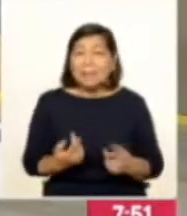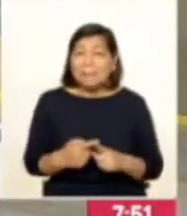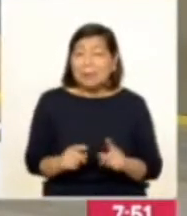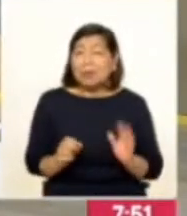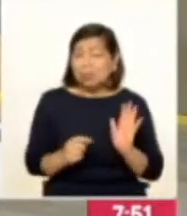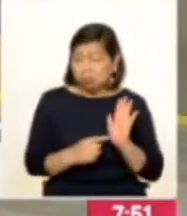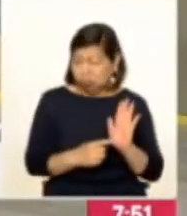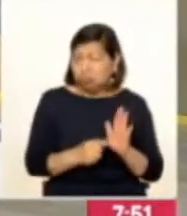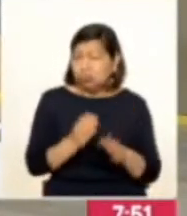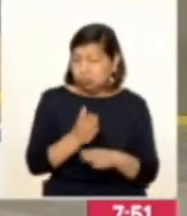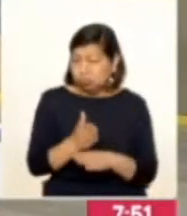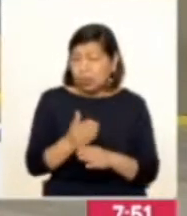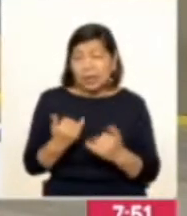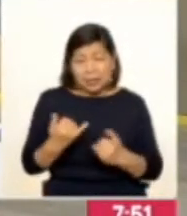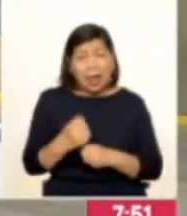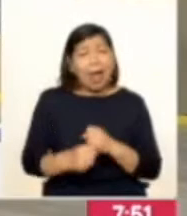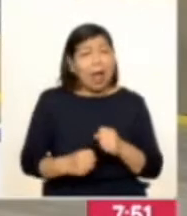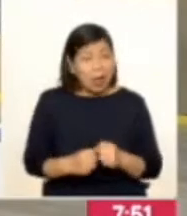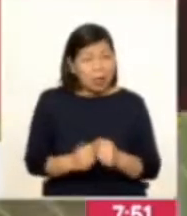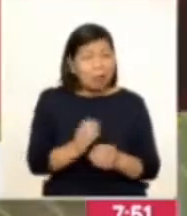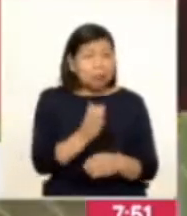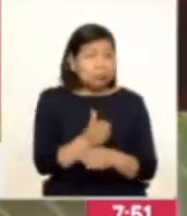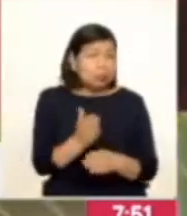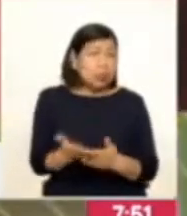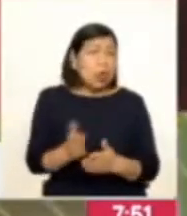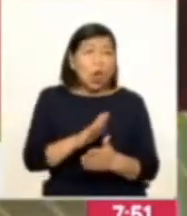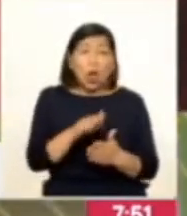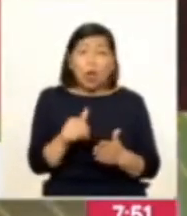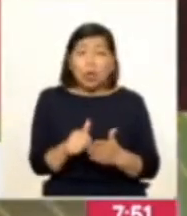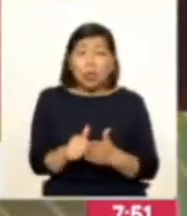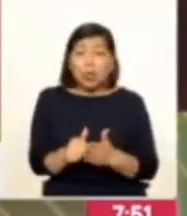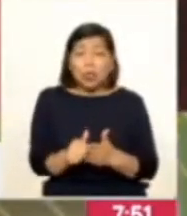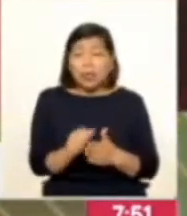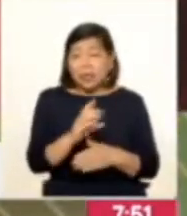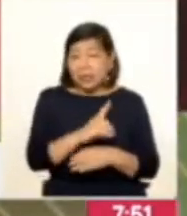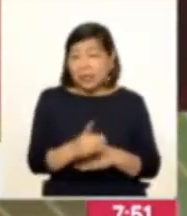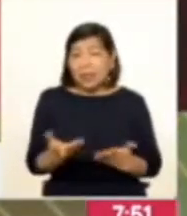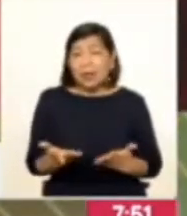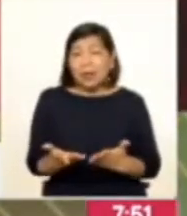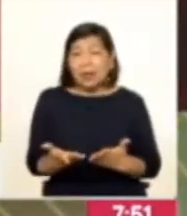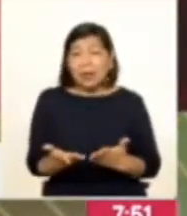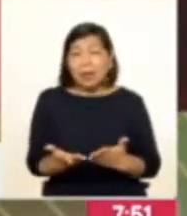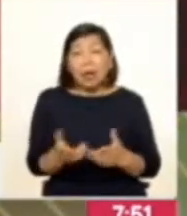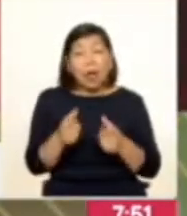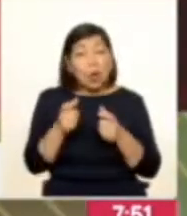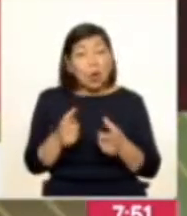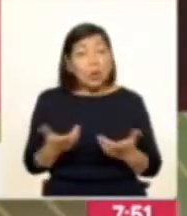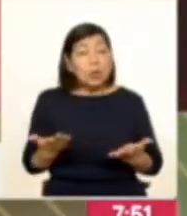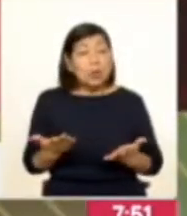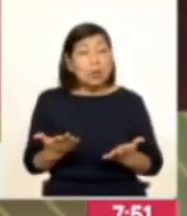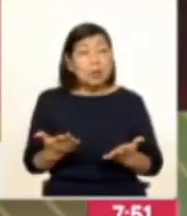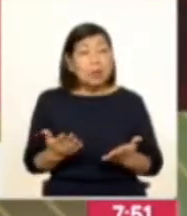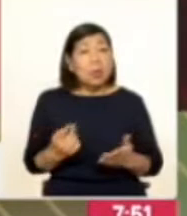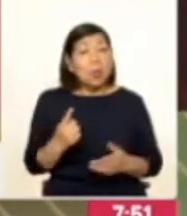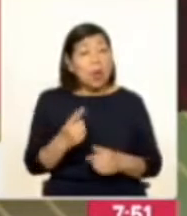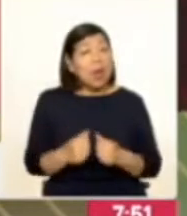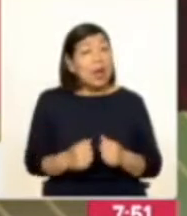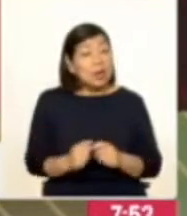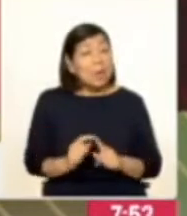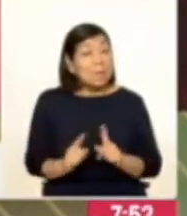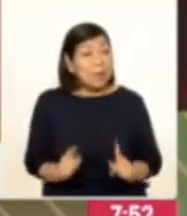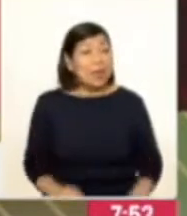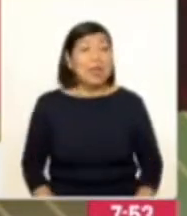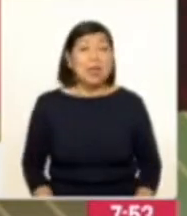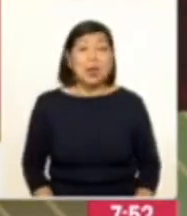presencia vamos a tener este año como te digo vamos a ir por ejemplo a todos los distritos del Perú a hacer una acción de control por lo menos un par de veces al año pero